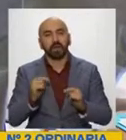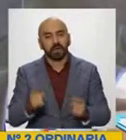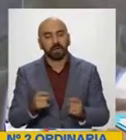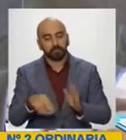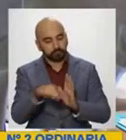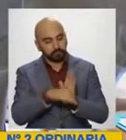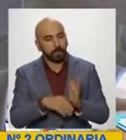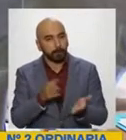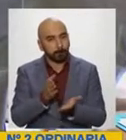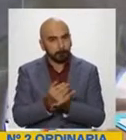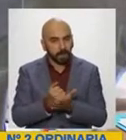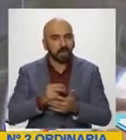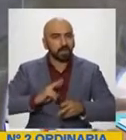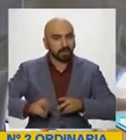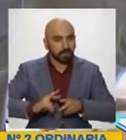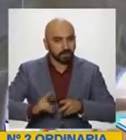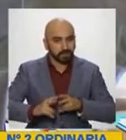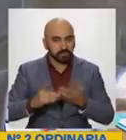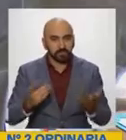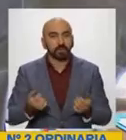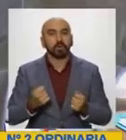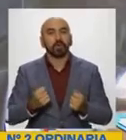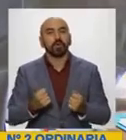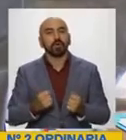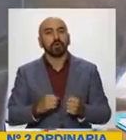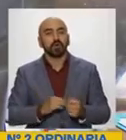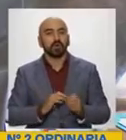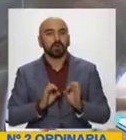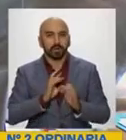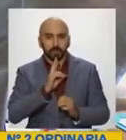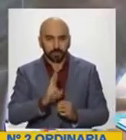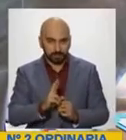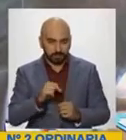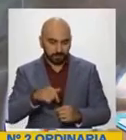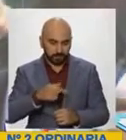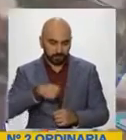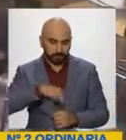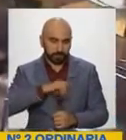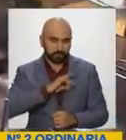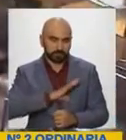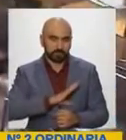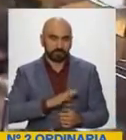dé respuesta a hombres y mujeres de nuestra patria y de los vecinos países. Gracias, presidente.